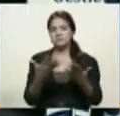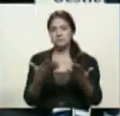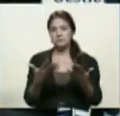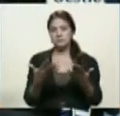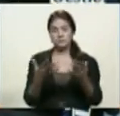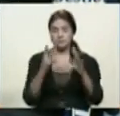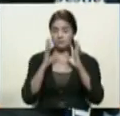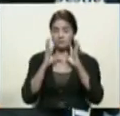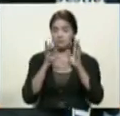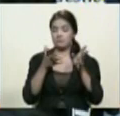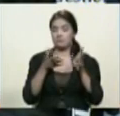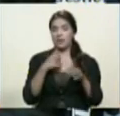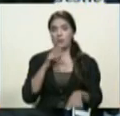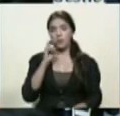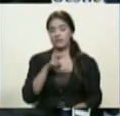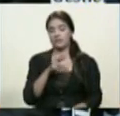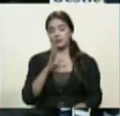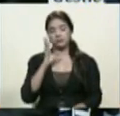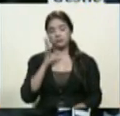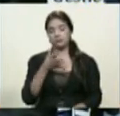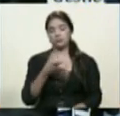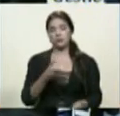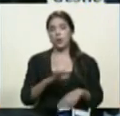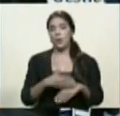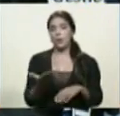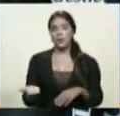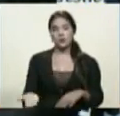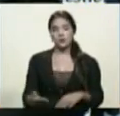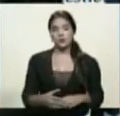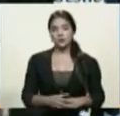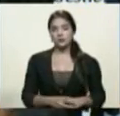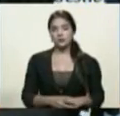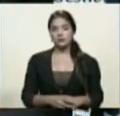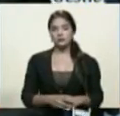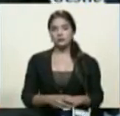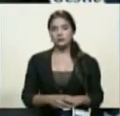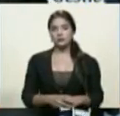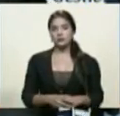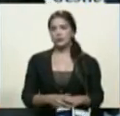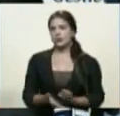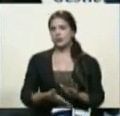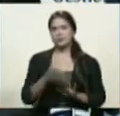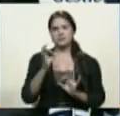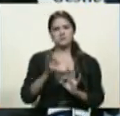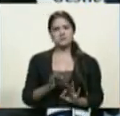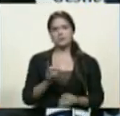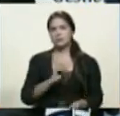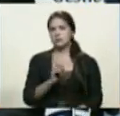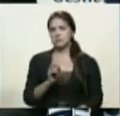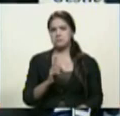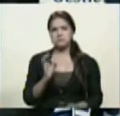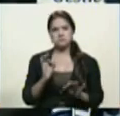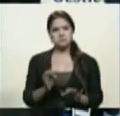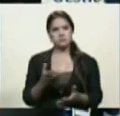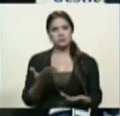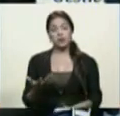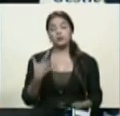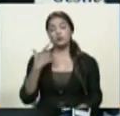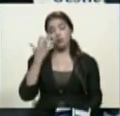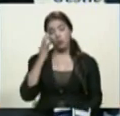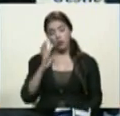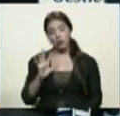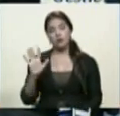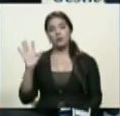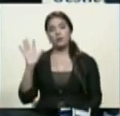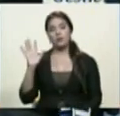escabrosos que hemos visto porque ni siquiera tuvo una salida digna honorable que yo creo por todas